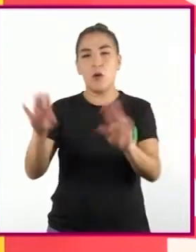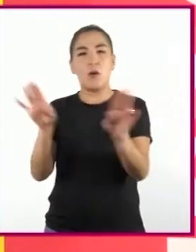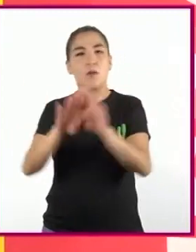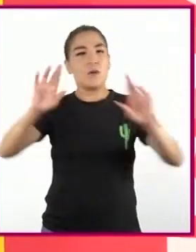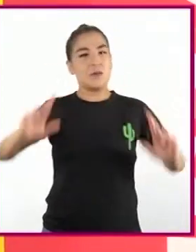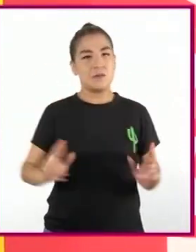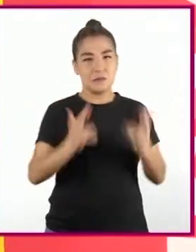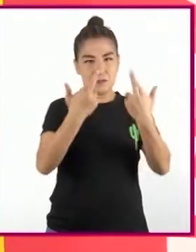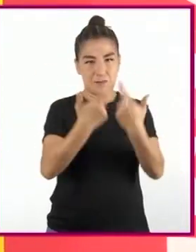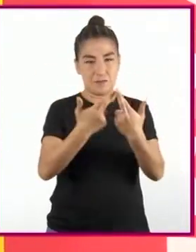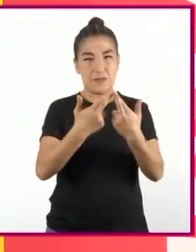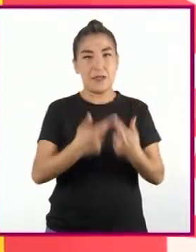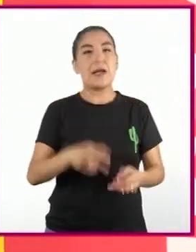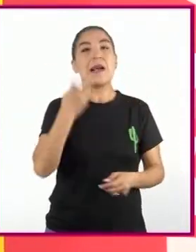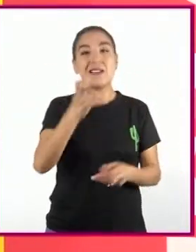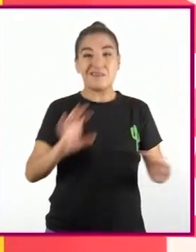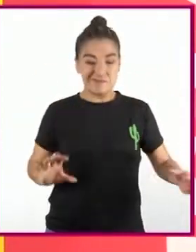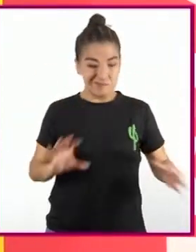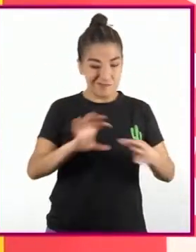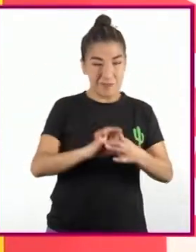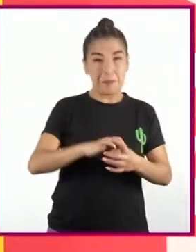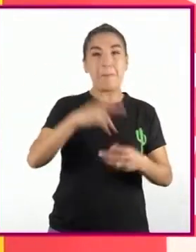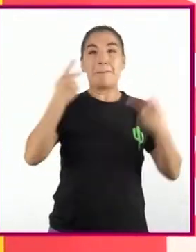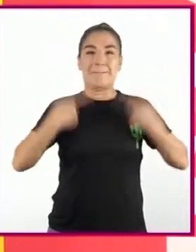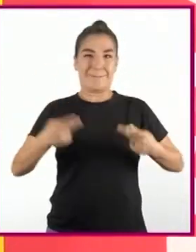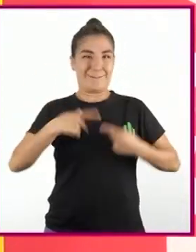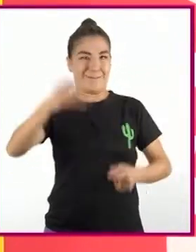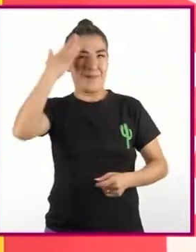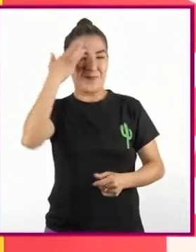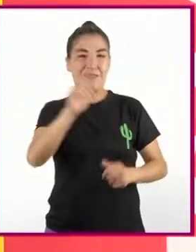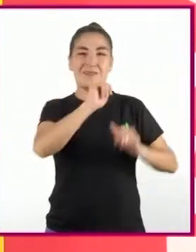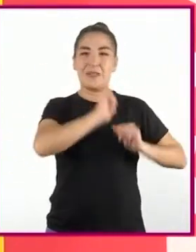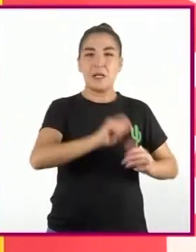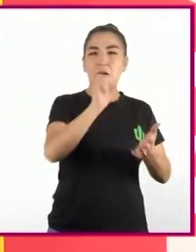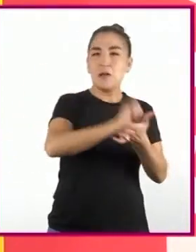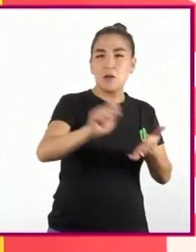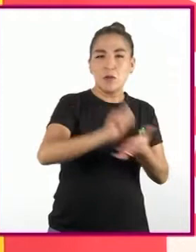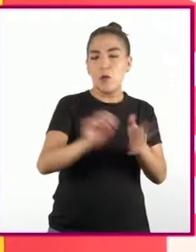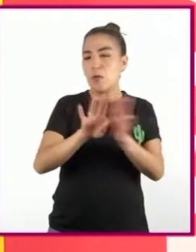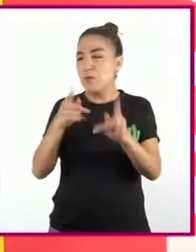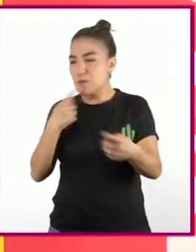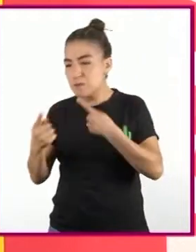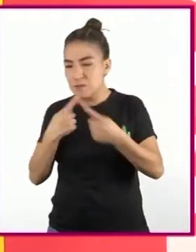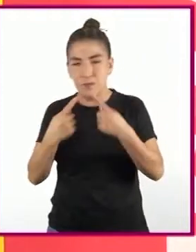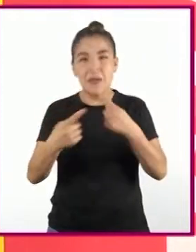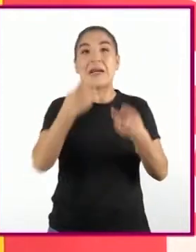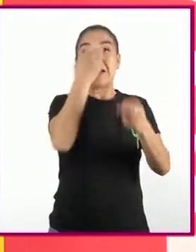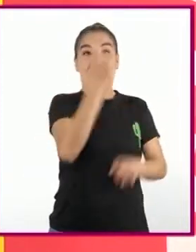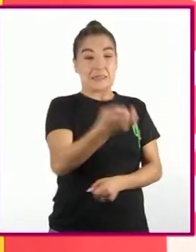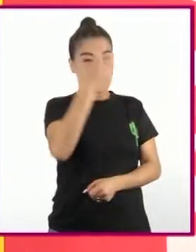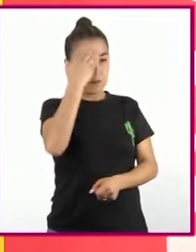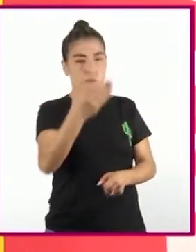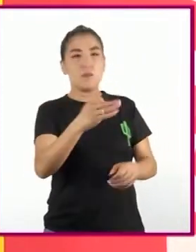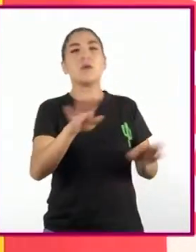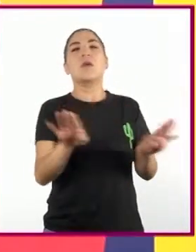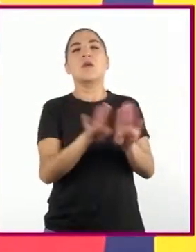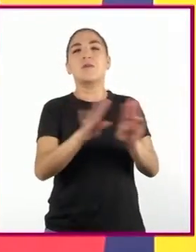En consonancia con muchos autores, creemos que este periodo se fincan las bases del mundo